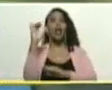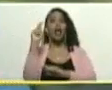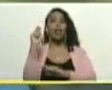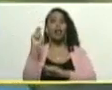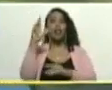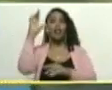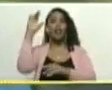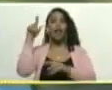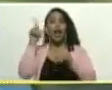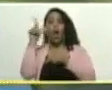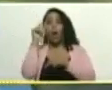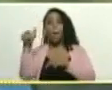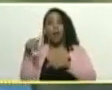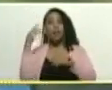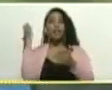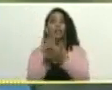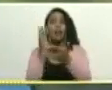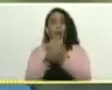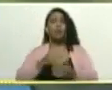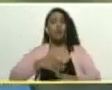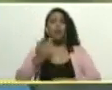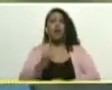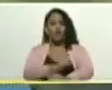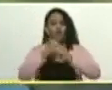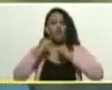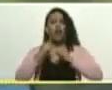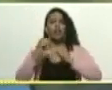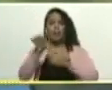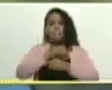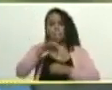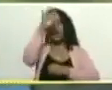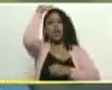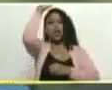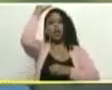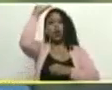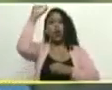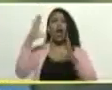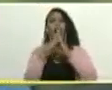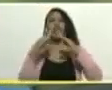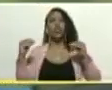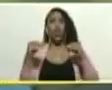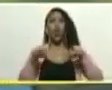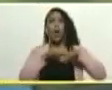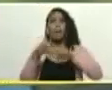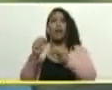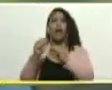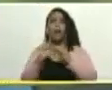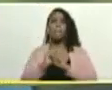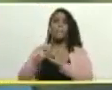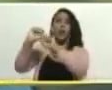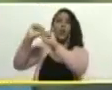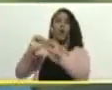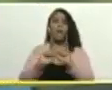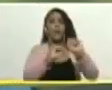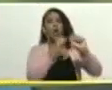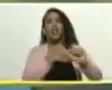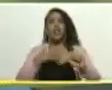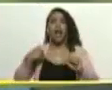siempre pondrá con su fuerza espiritual a todos los imperios que